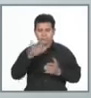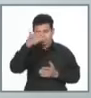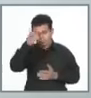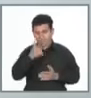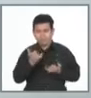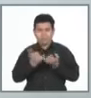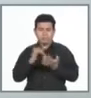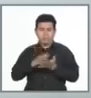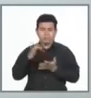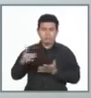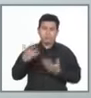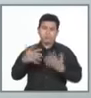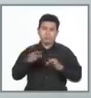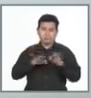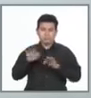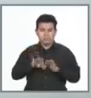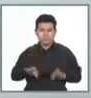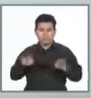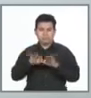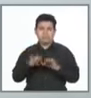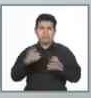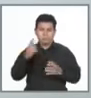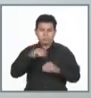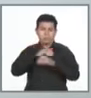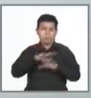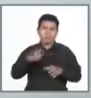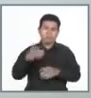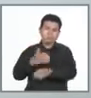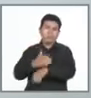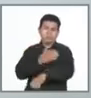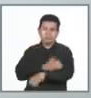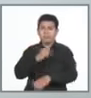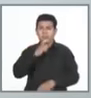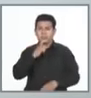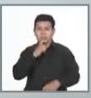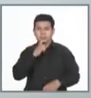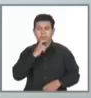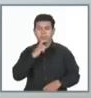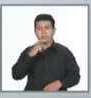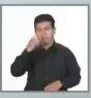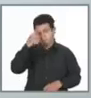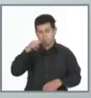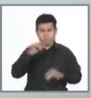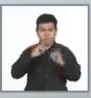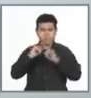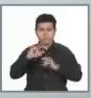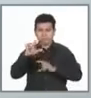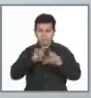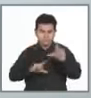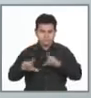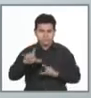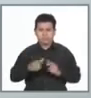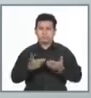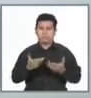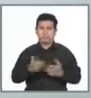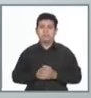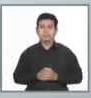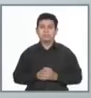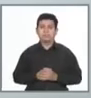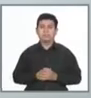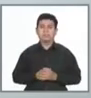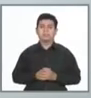también agradecemos por tan importante labor de comunicar a mi compañero jolie shaman cárcova en la interpretación de la lengua de señas mexicana